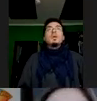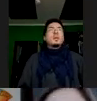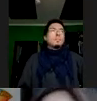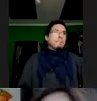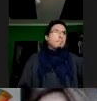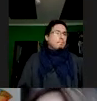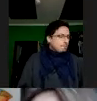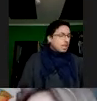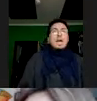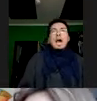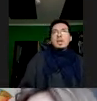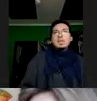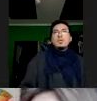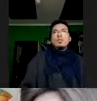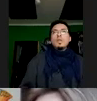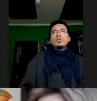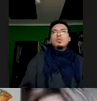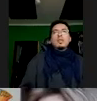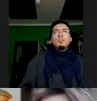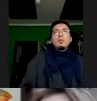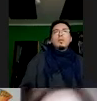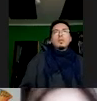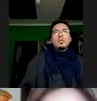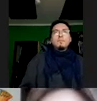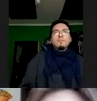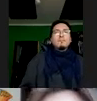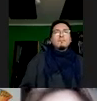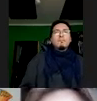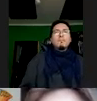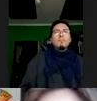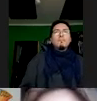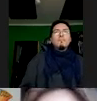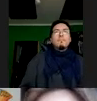poder ubicar. Ahora, chiquillos, dudas, consultas del plano de corte.